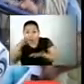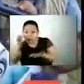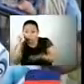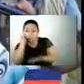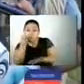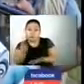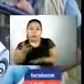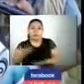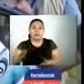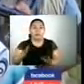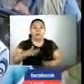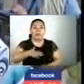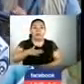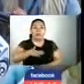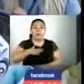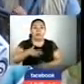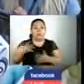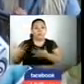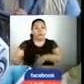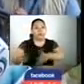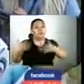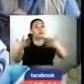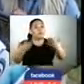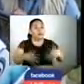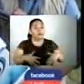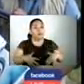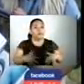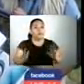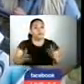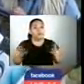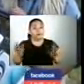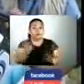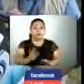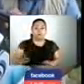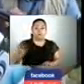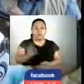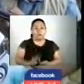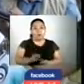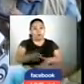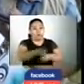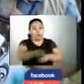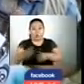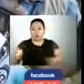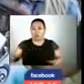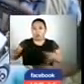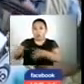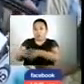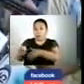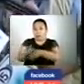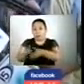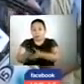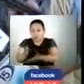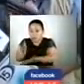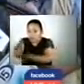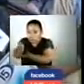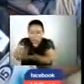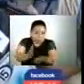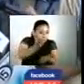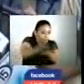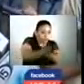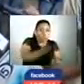tengan el accionar directamente como mega jornada donde los equipos fumigadores pues van a venir